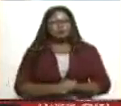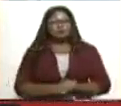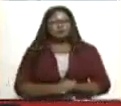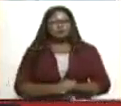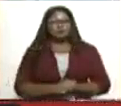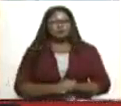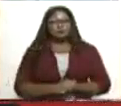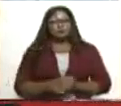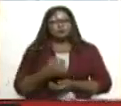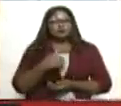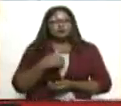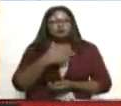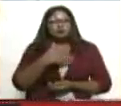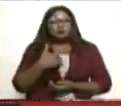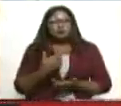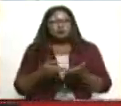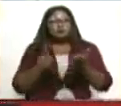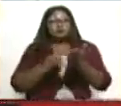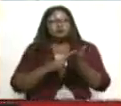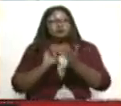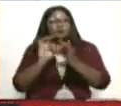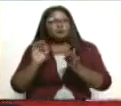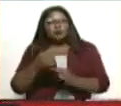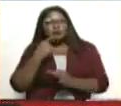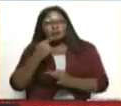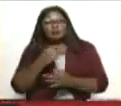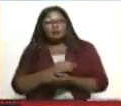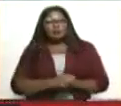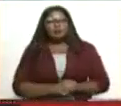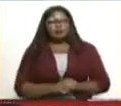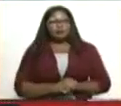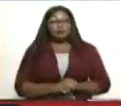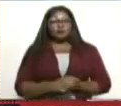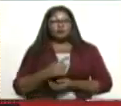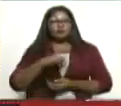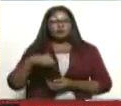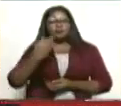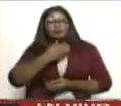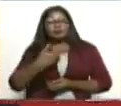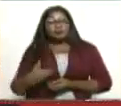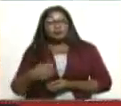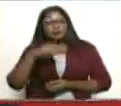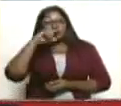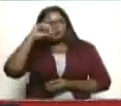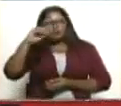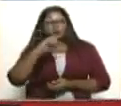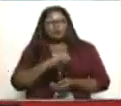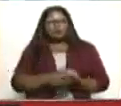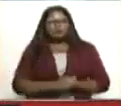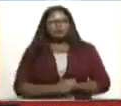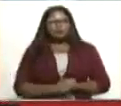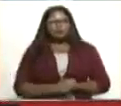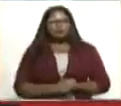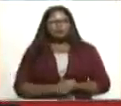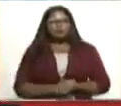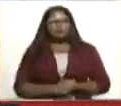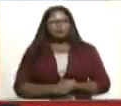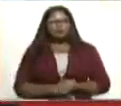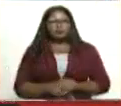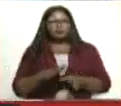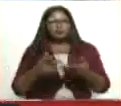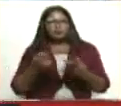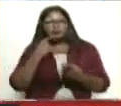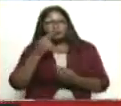Quiero repetir las palabras del presidente Nicolás Maduro Moros cuando